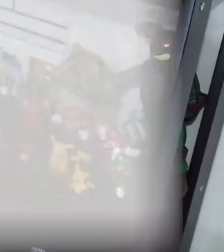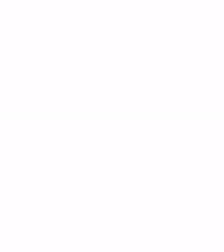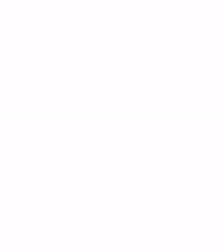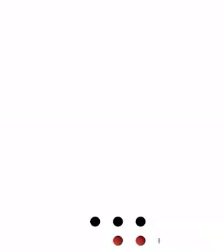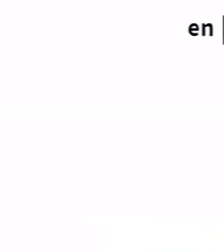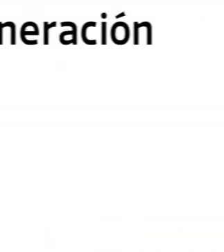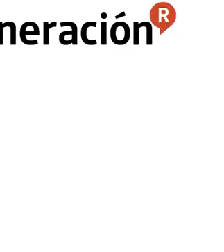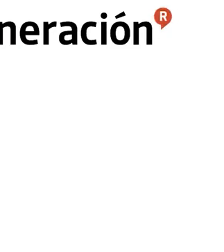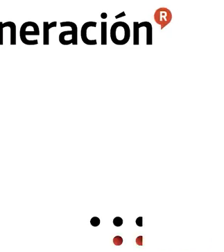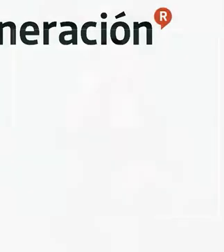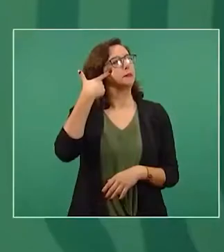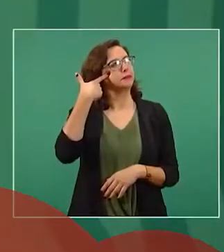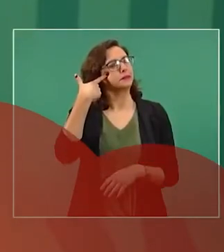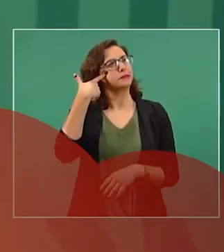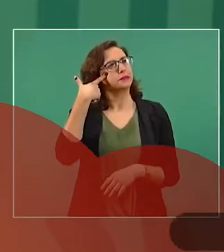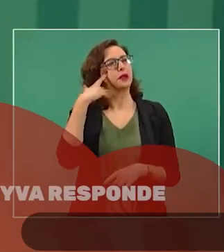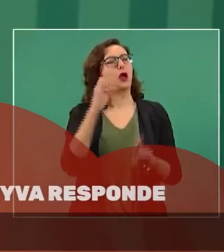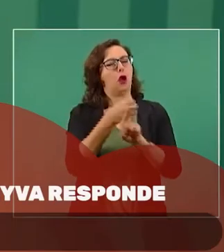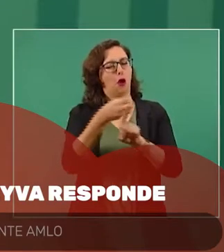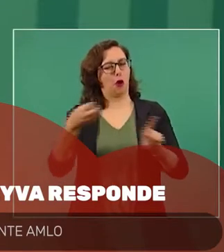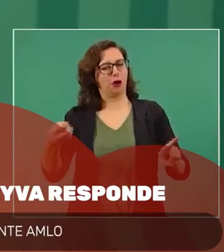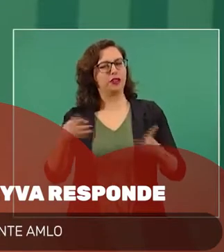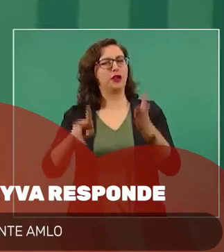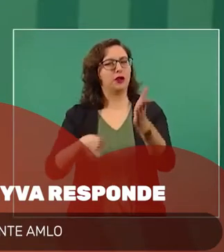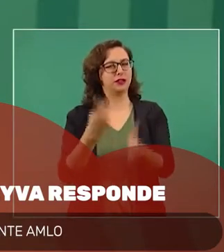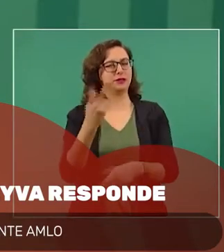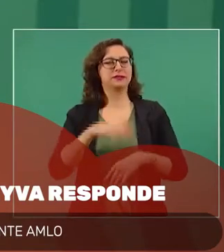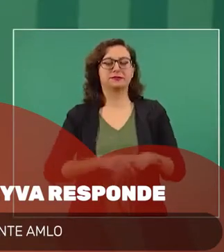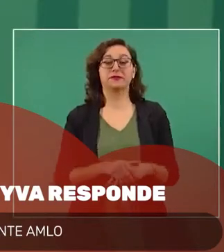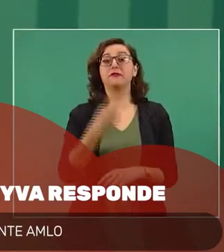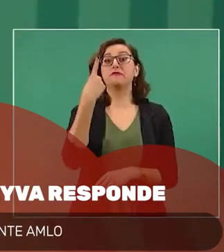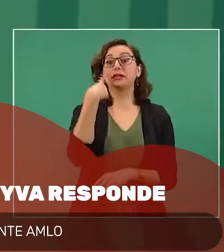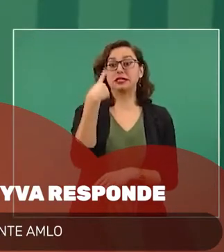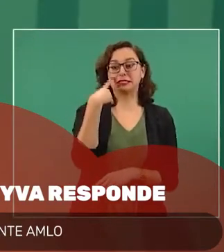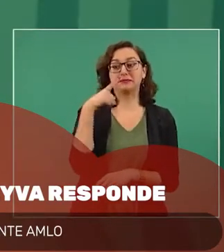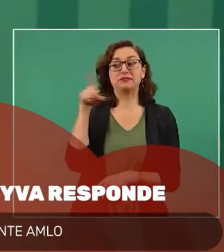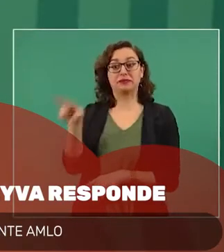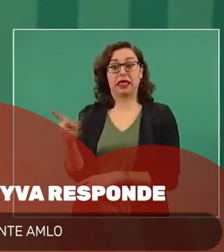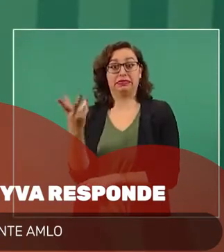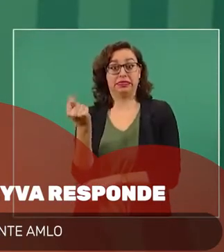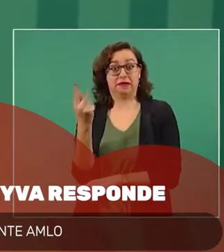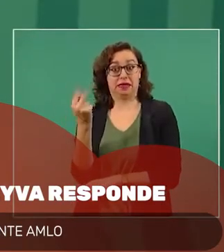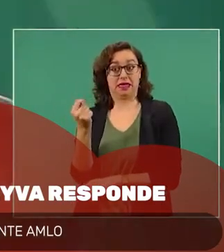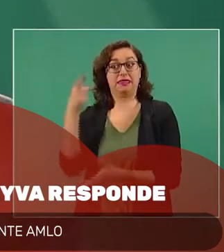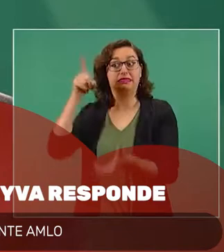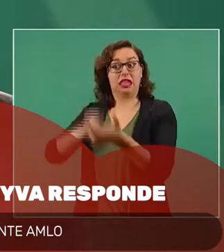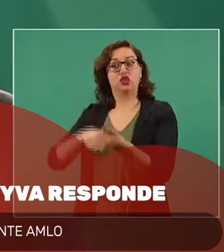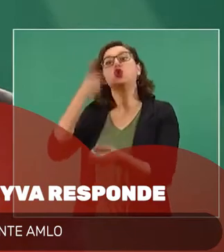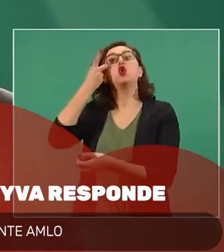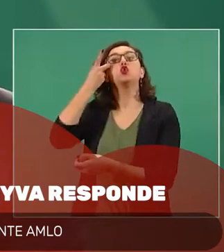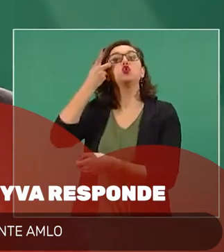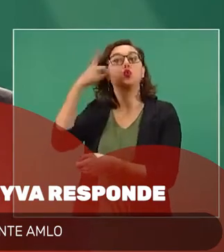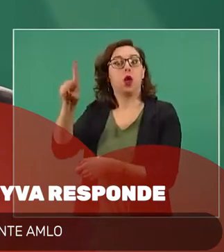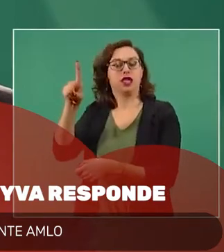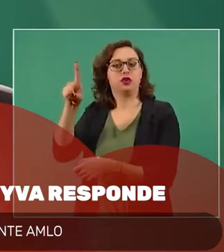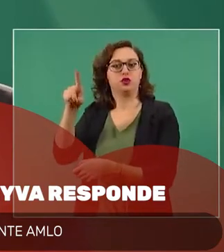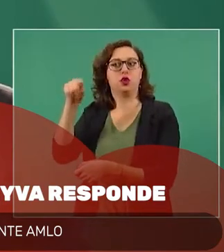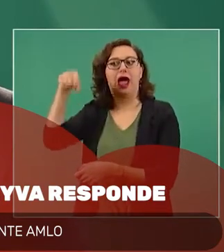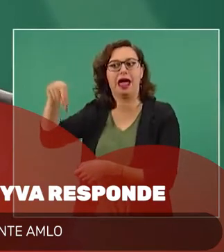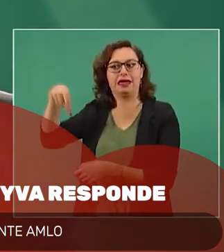lo que comentó. Tras exhibir que el dueño de la televisora en la que trabaja el periodista Ciro Gómez Leyva posee un reclusorio al que se le tienen que